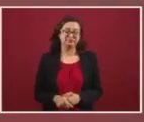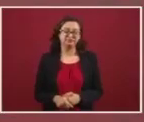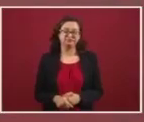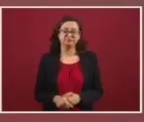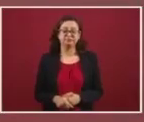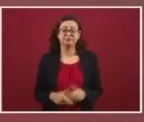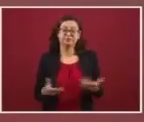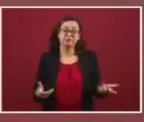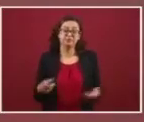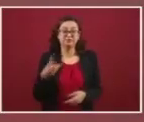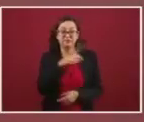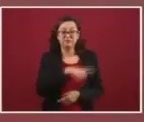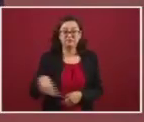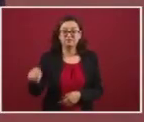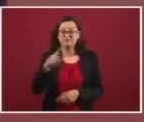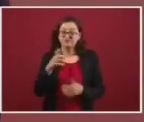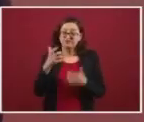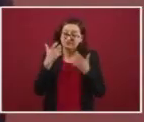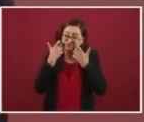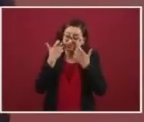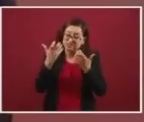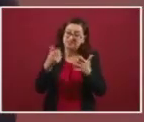Decía: ese gallo quiere maíz.